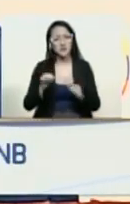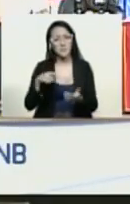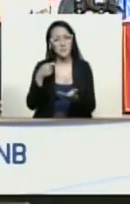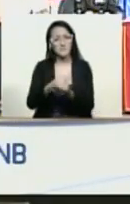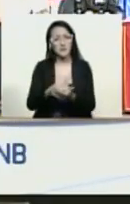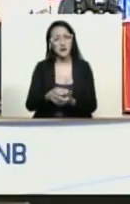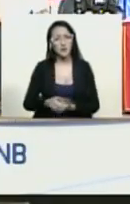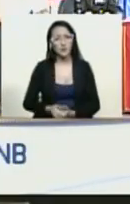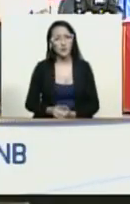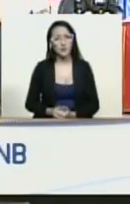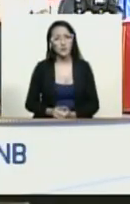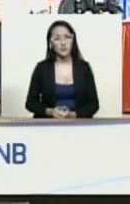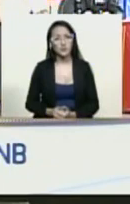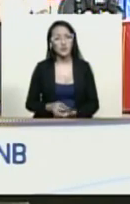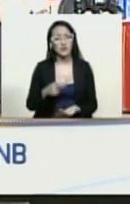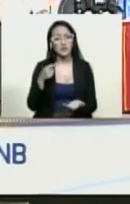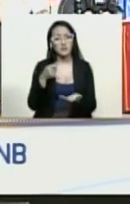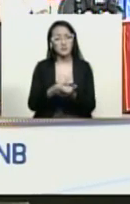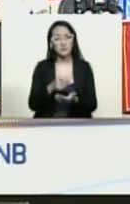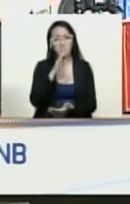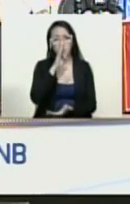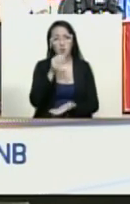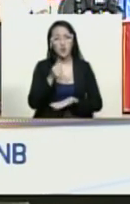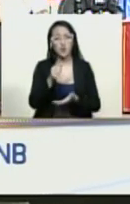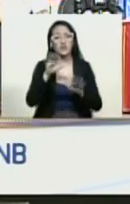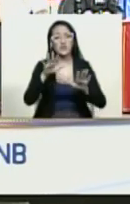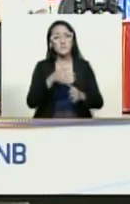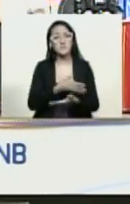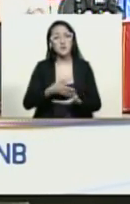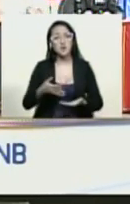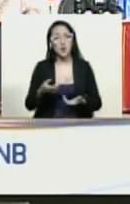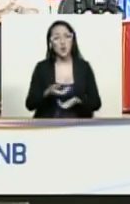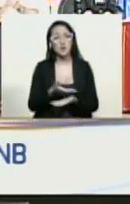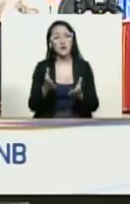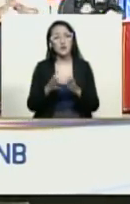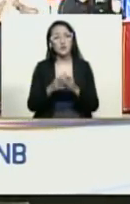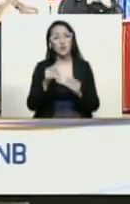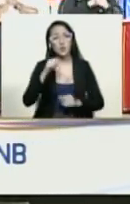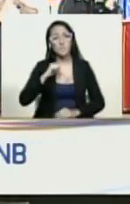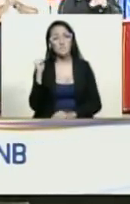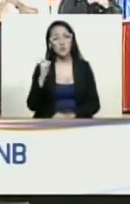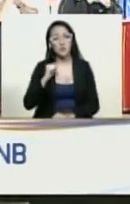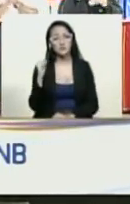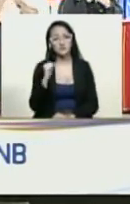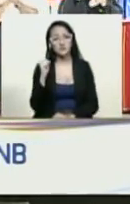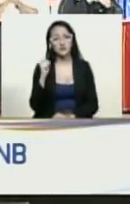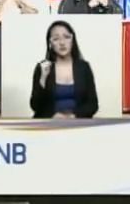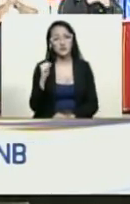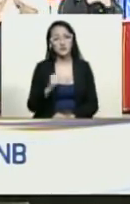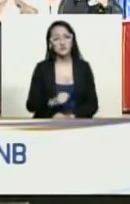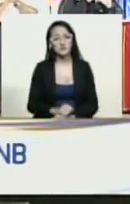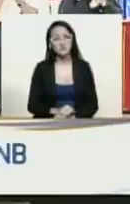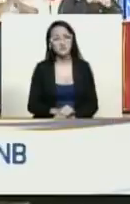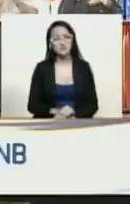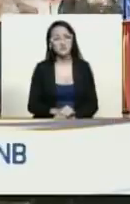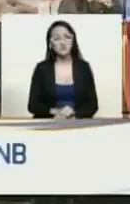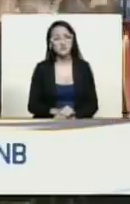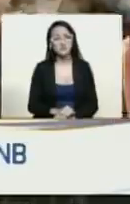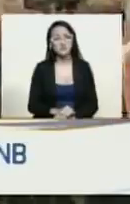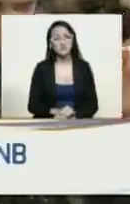pago que se deposite un bono de 10 millones de bolívares para todos los policías del país.